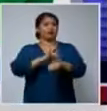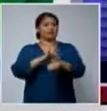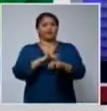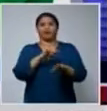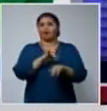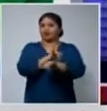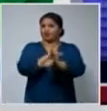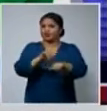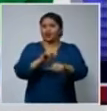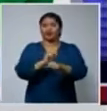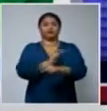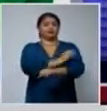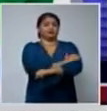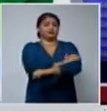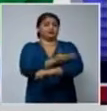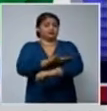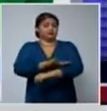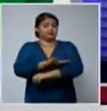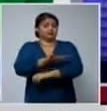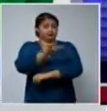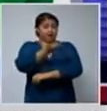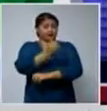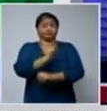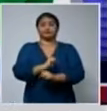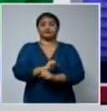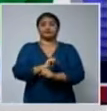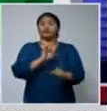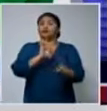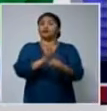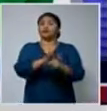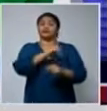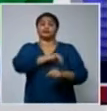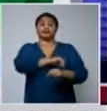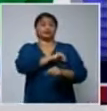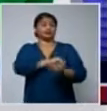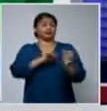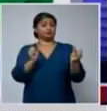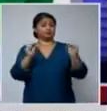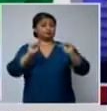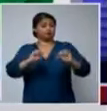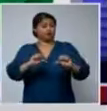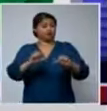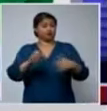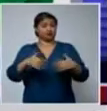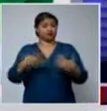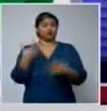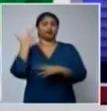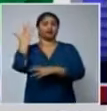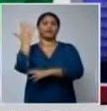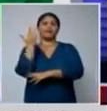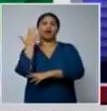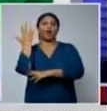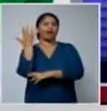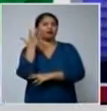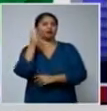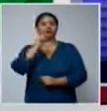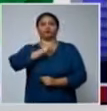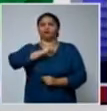que comenzó con los síntomas inicialmente decaimiento, tos y